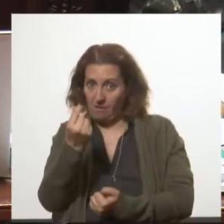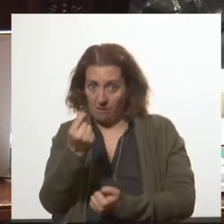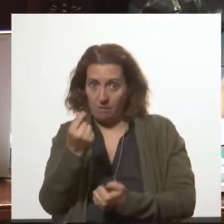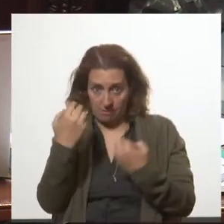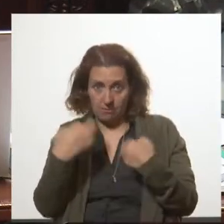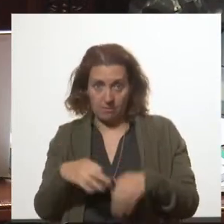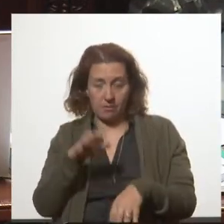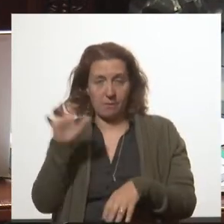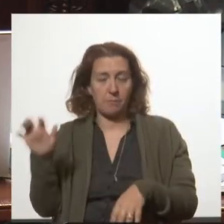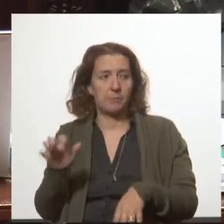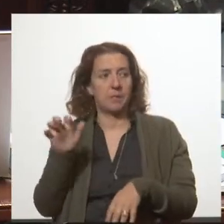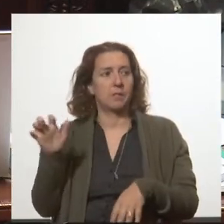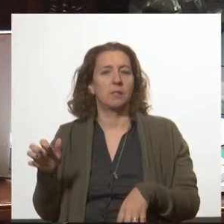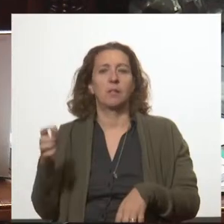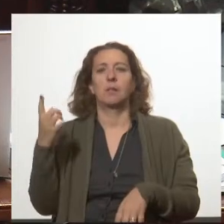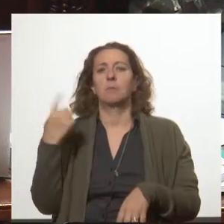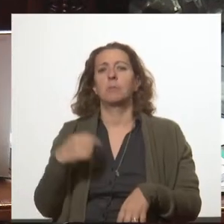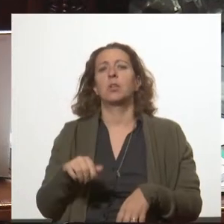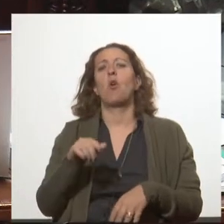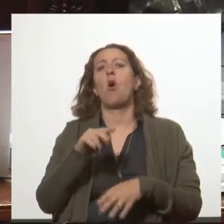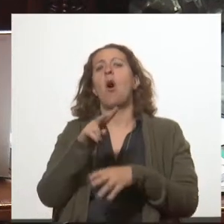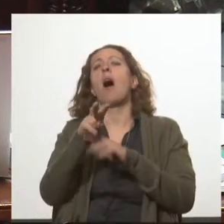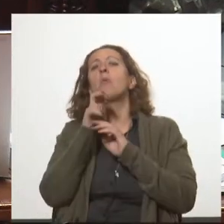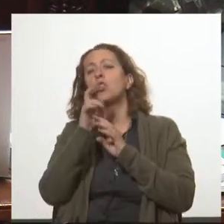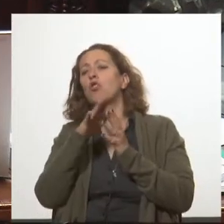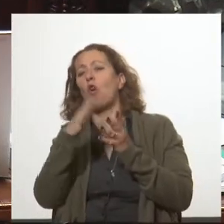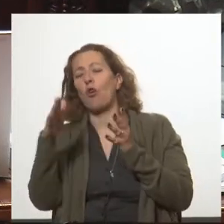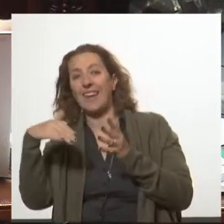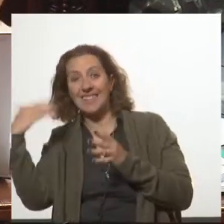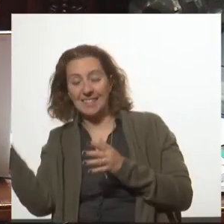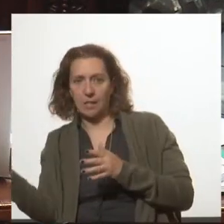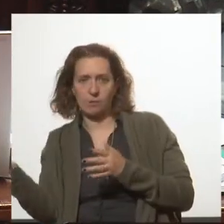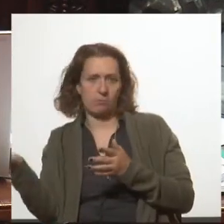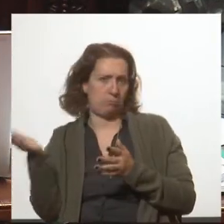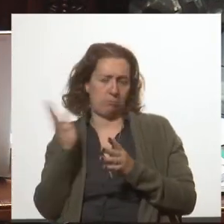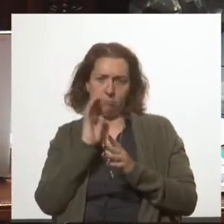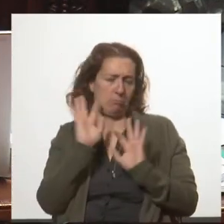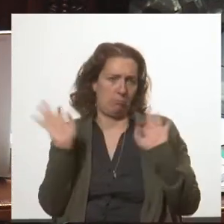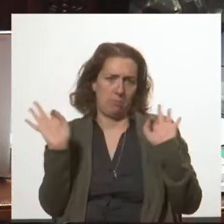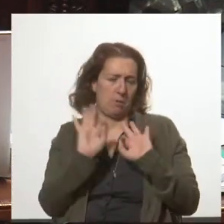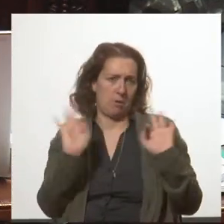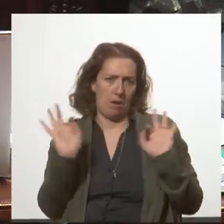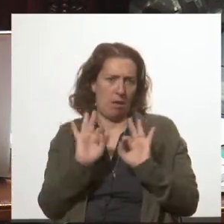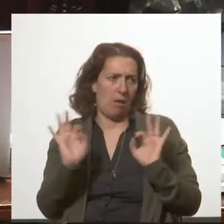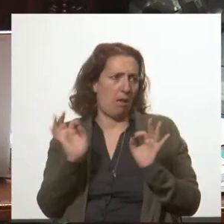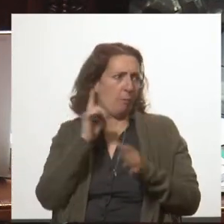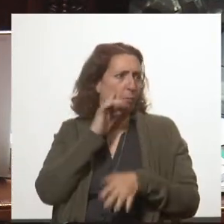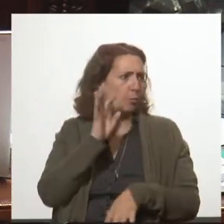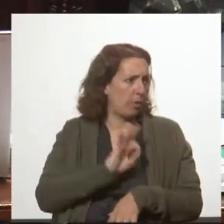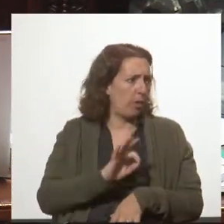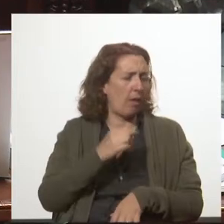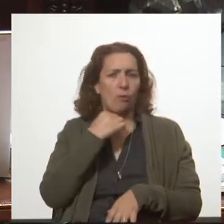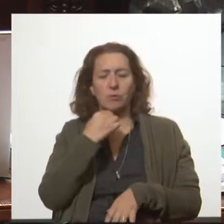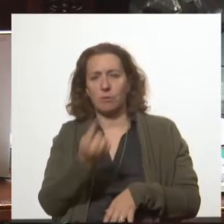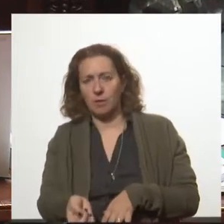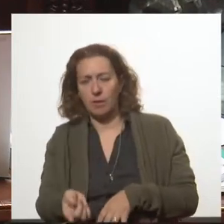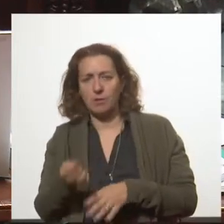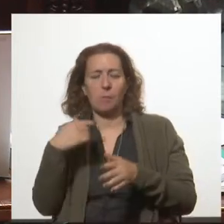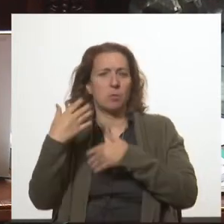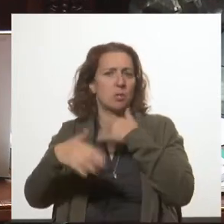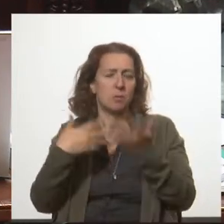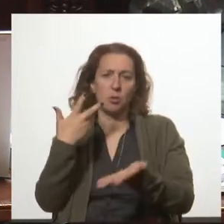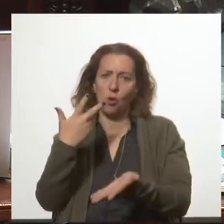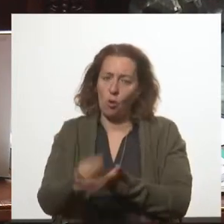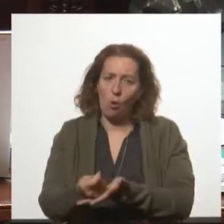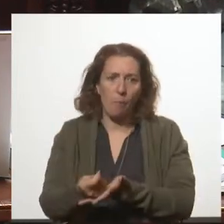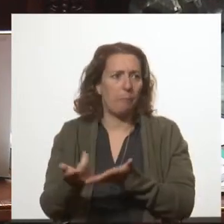un auditor externo ingresa para pronunciarse sobre el mérito la oportunidad o la conveniencia de procedimientos de compra de